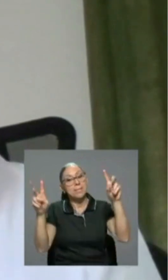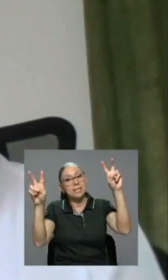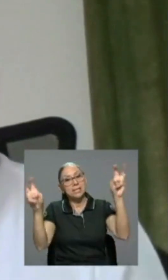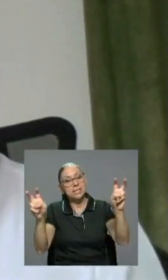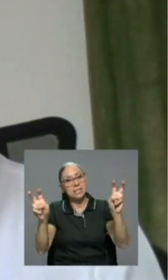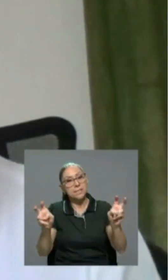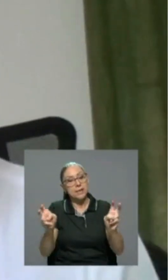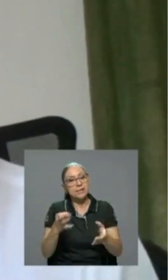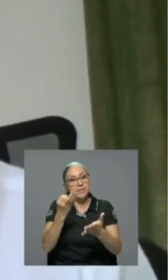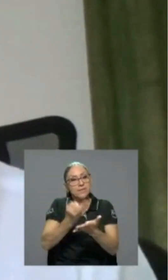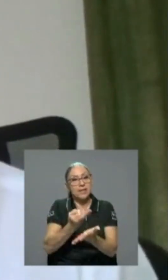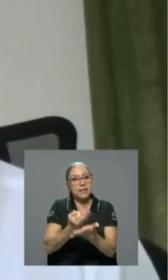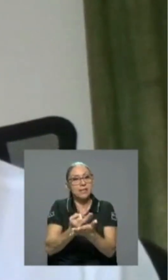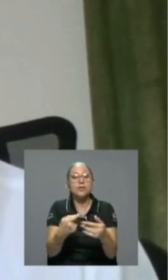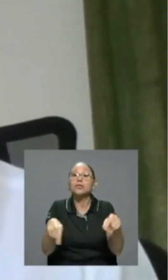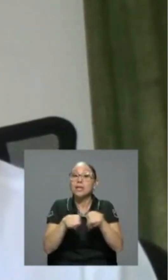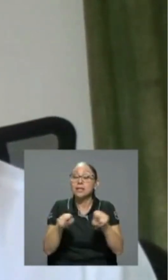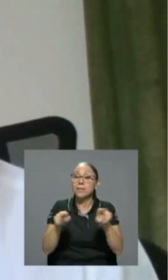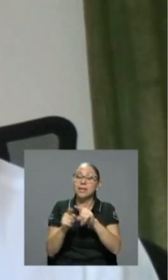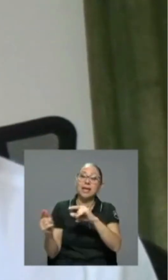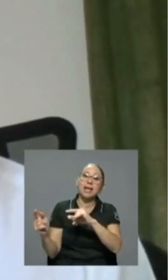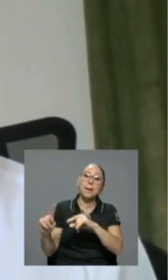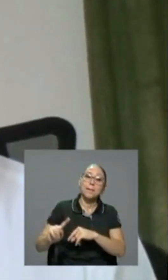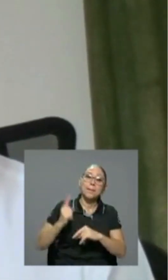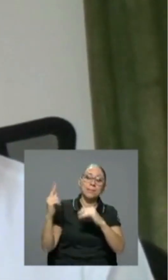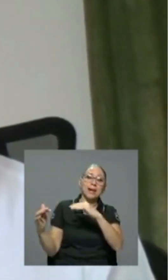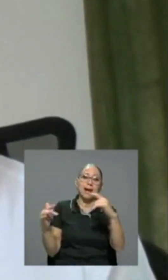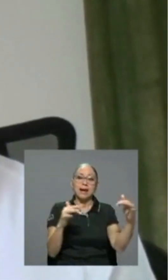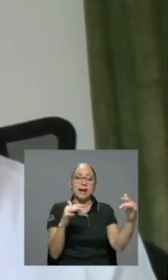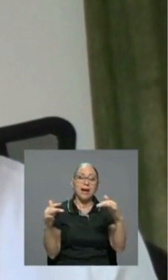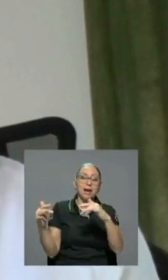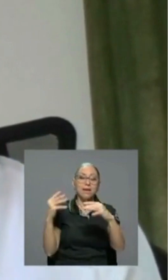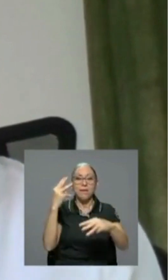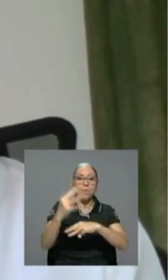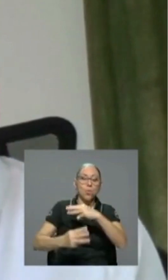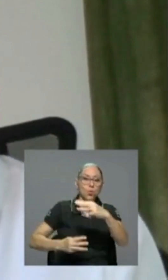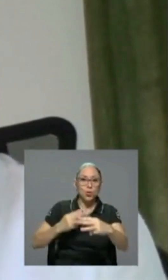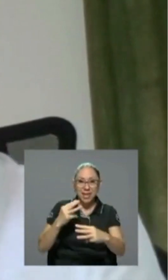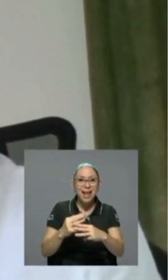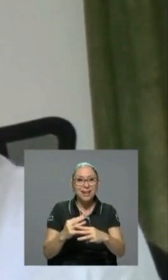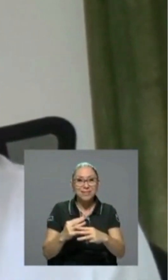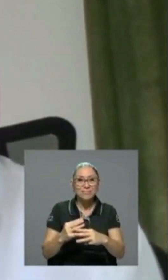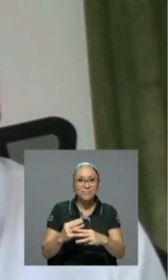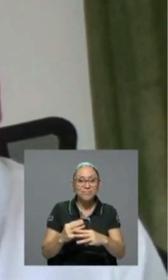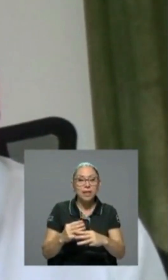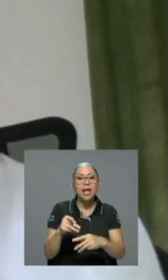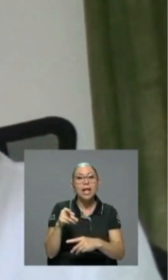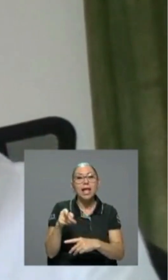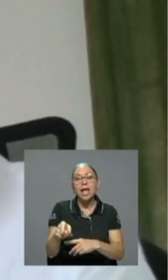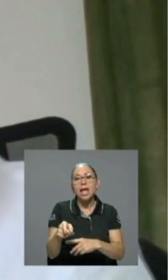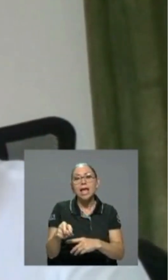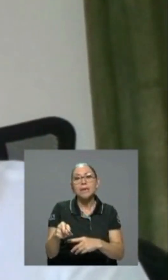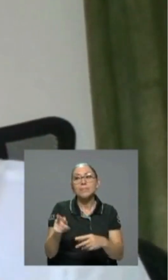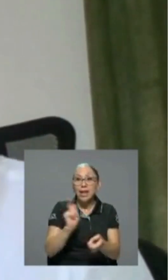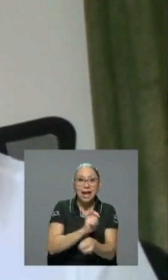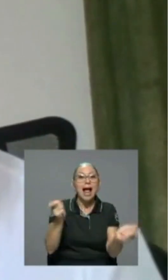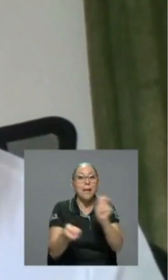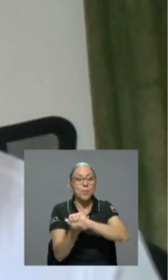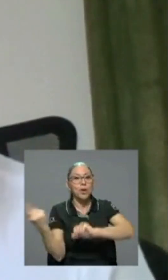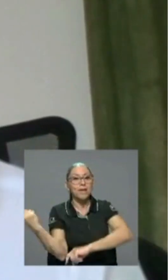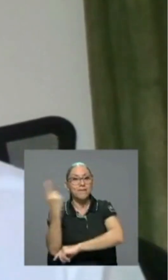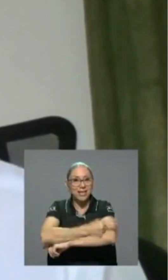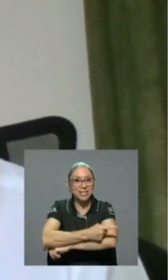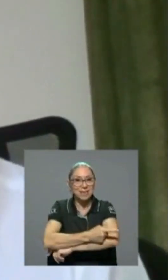y también la guerra mundial, la Primera Guerra Mundial, trasladó perdón, cambió la fecha y